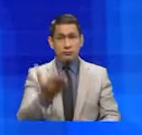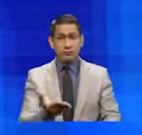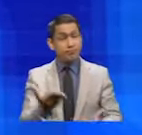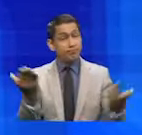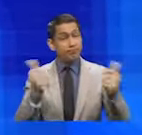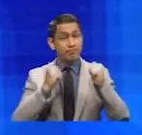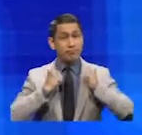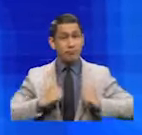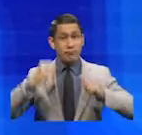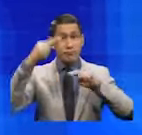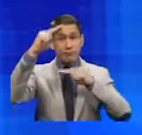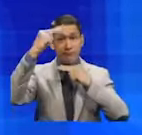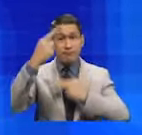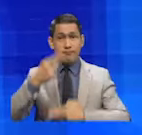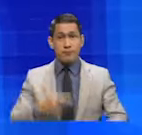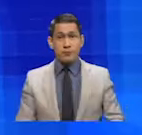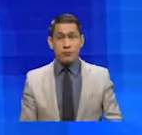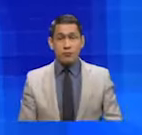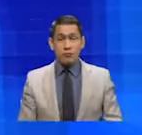realmente nos estremece.